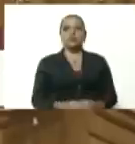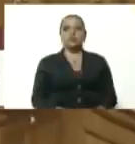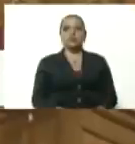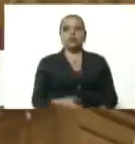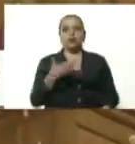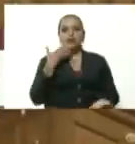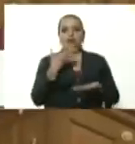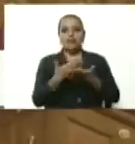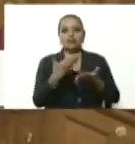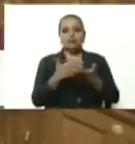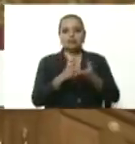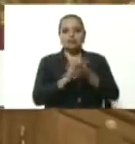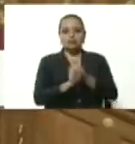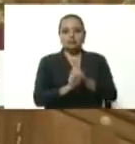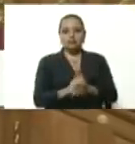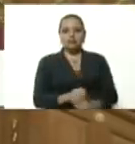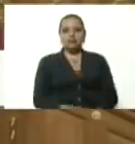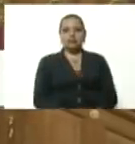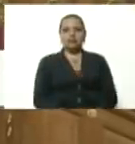Gracias a la compañera